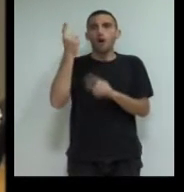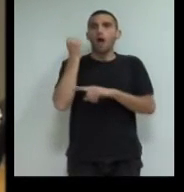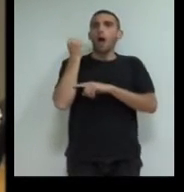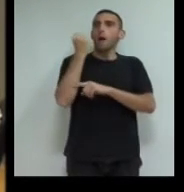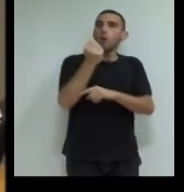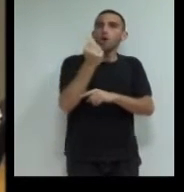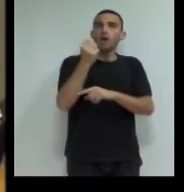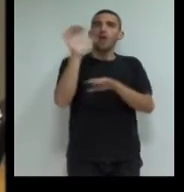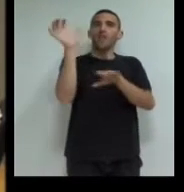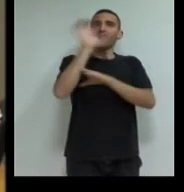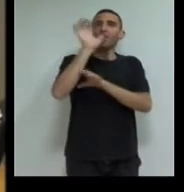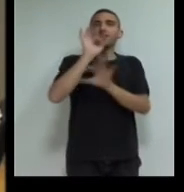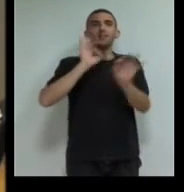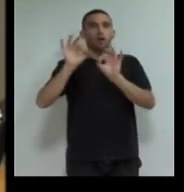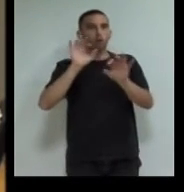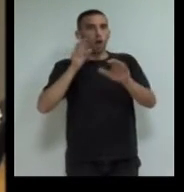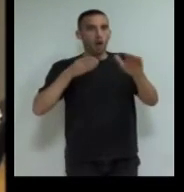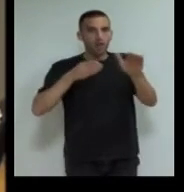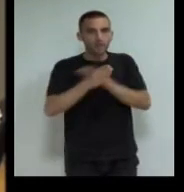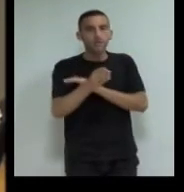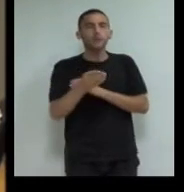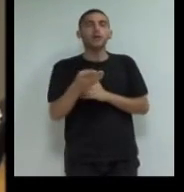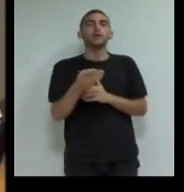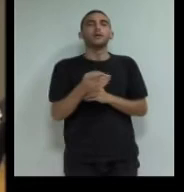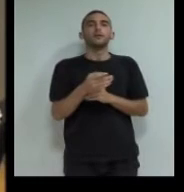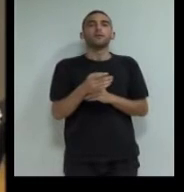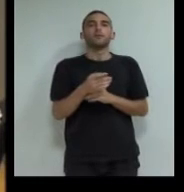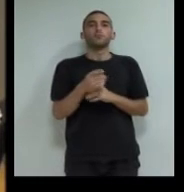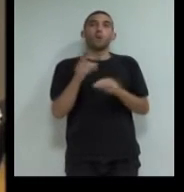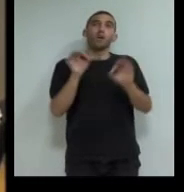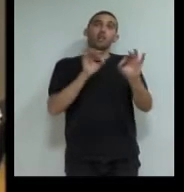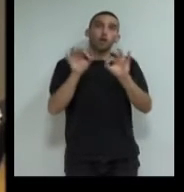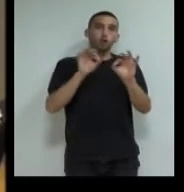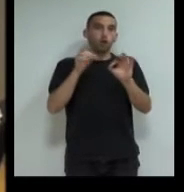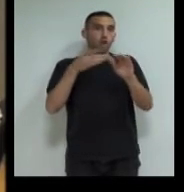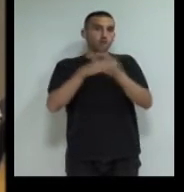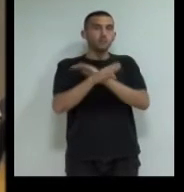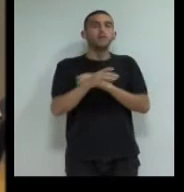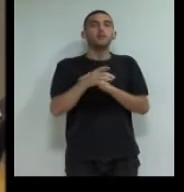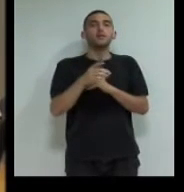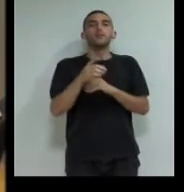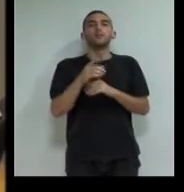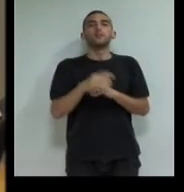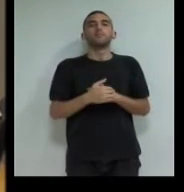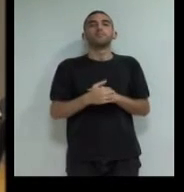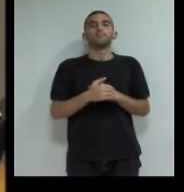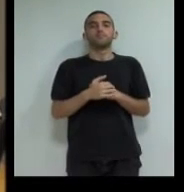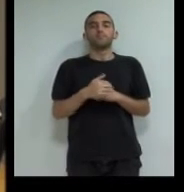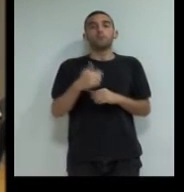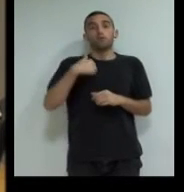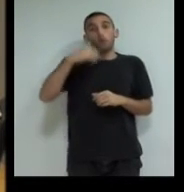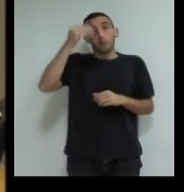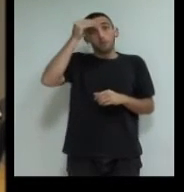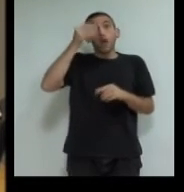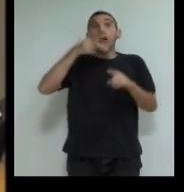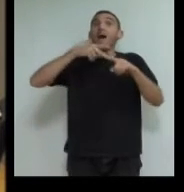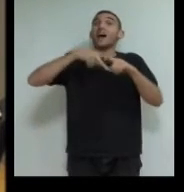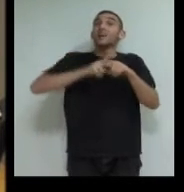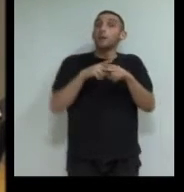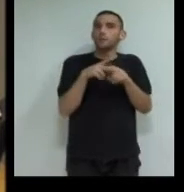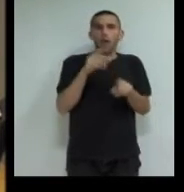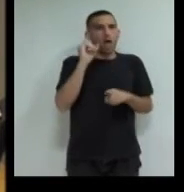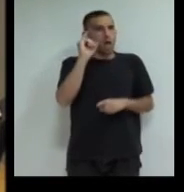cine accesible, el teatro accesible, o Fundación Orange, que apoya el cine accesible. Yo creo que las herramientas